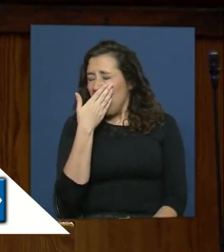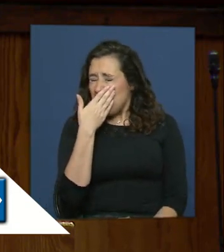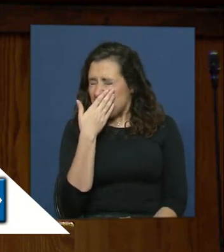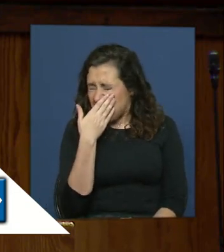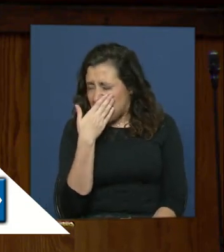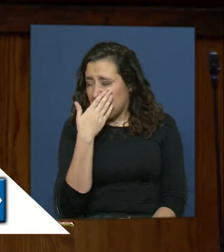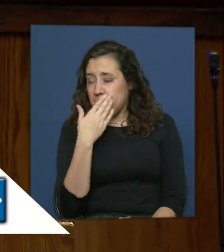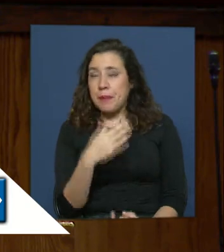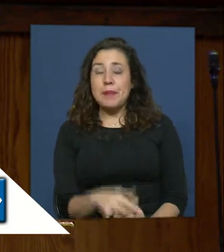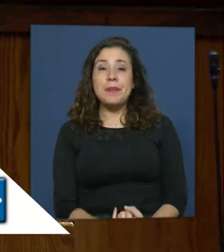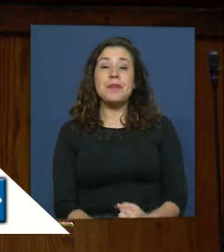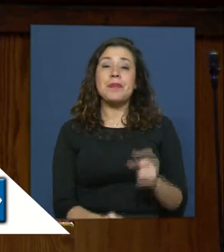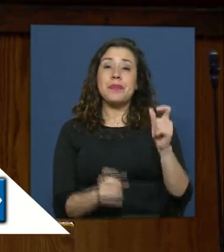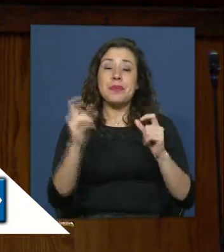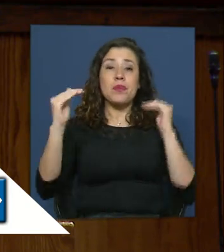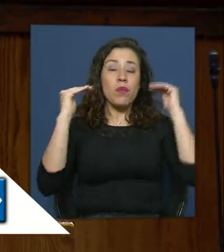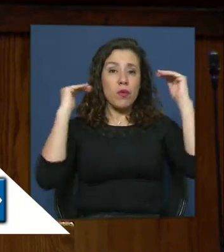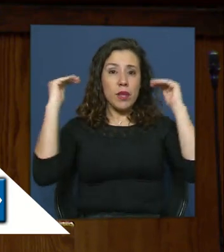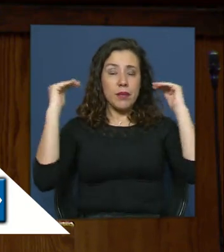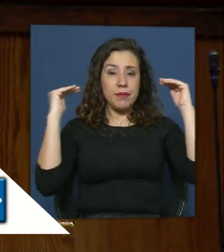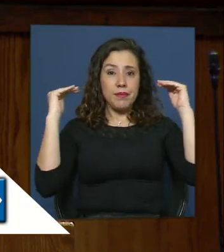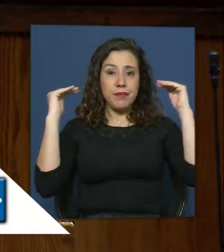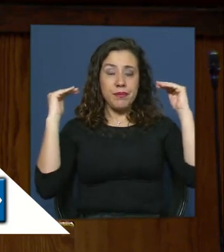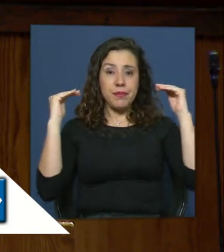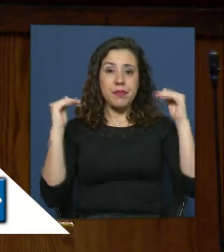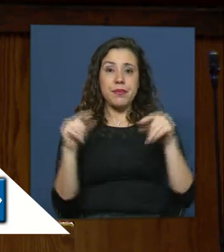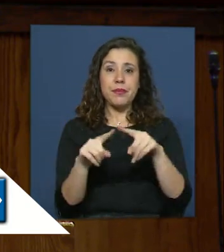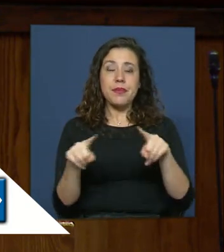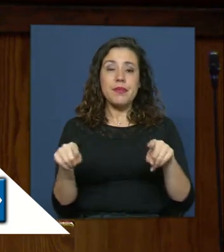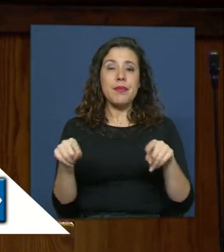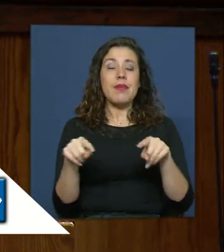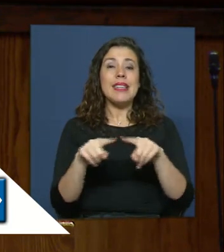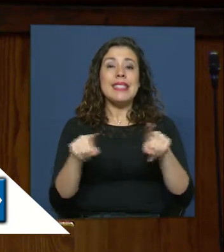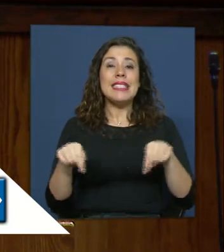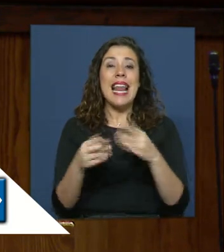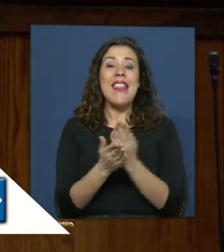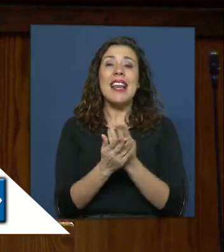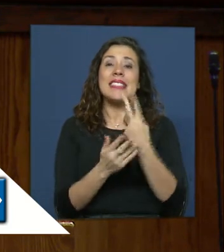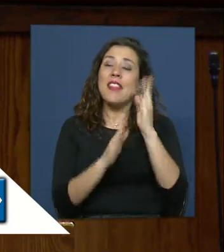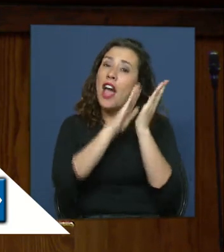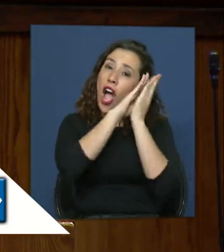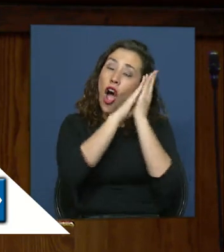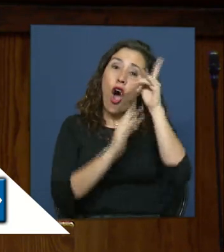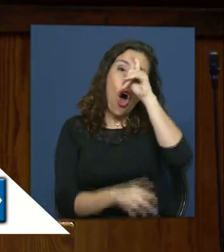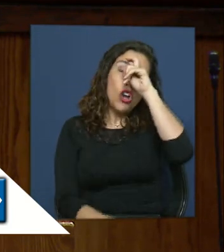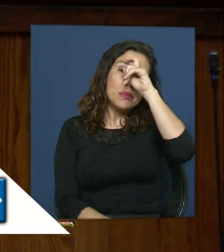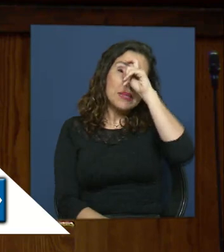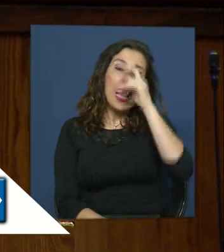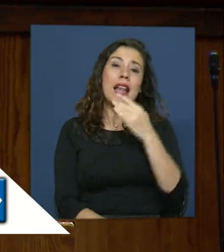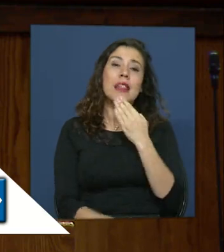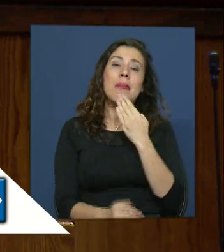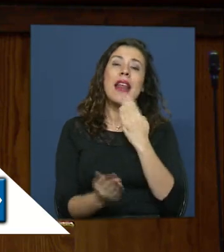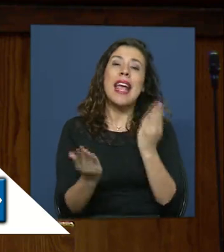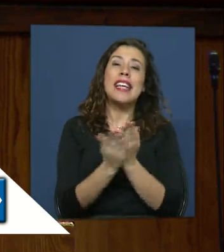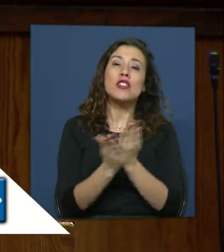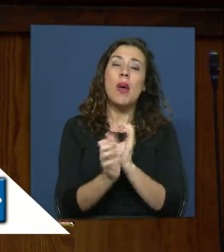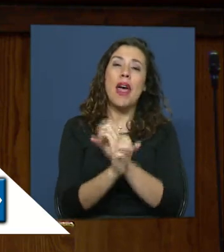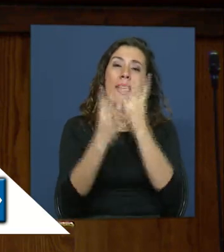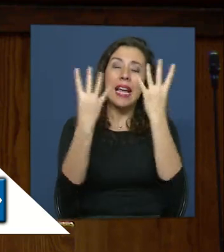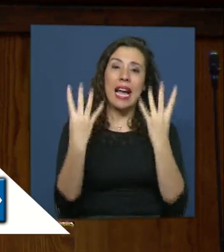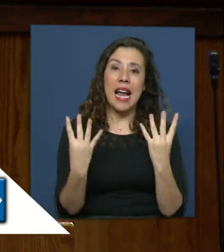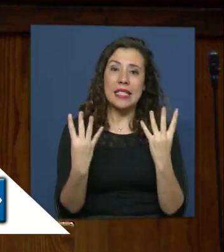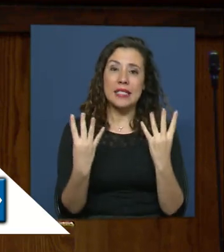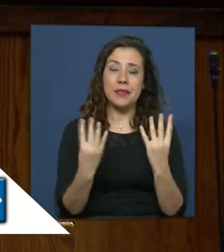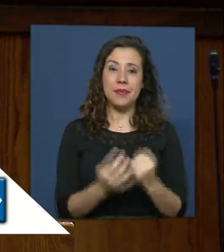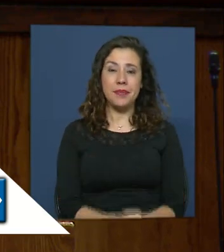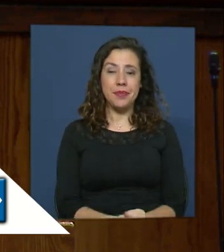educativa de adultos, las aulas hospitalarias y las escuelas cárceles. Se explicita en la ley, ¿no